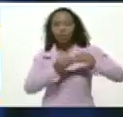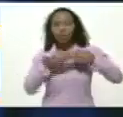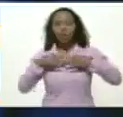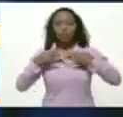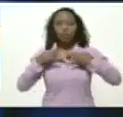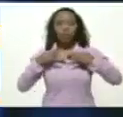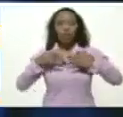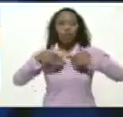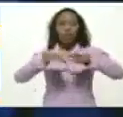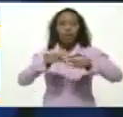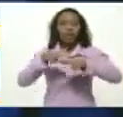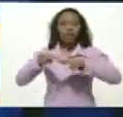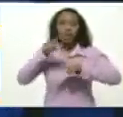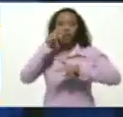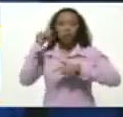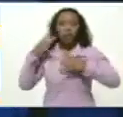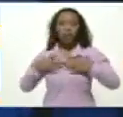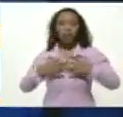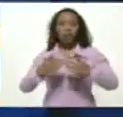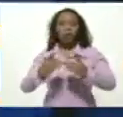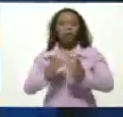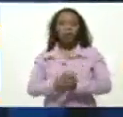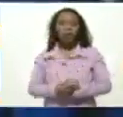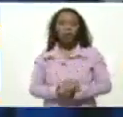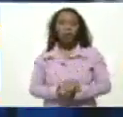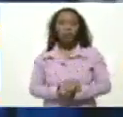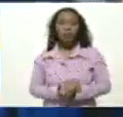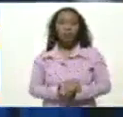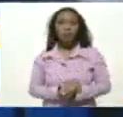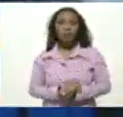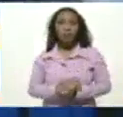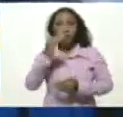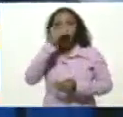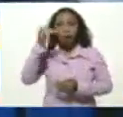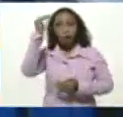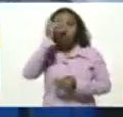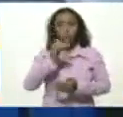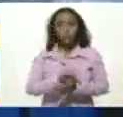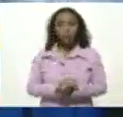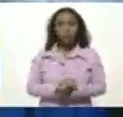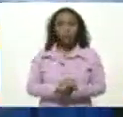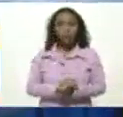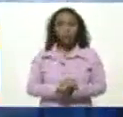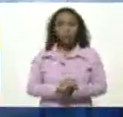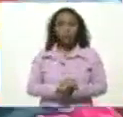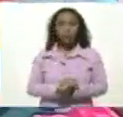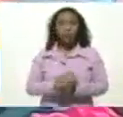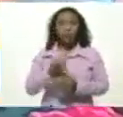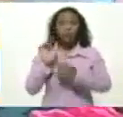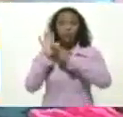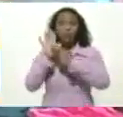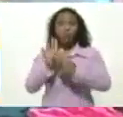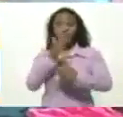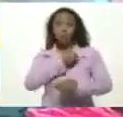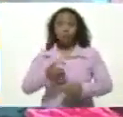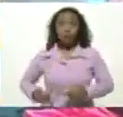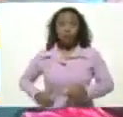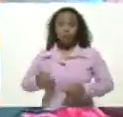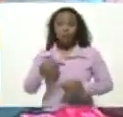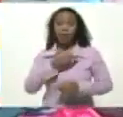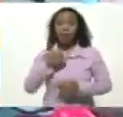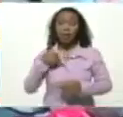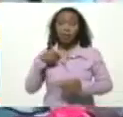niños, adolescentes y adultos. Bueno, vale destacar, presidente, de que